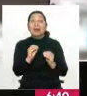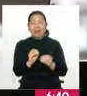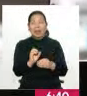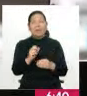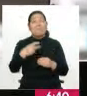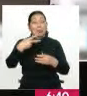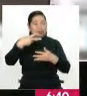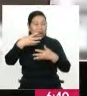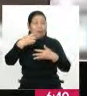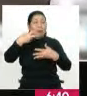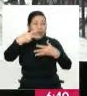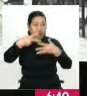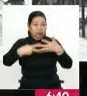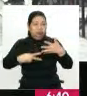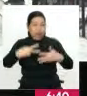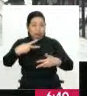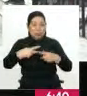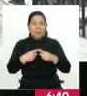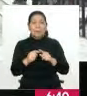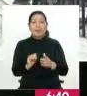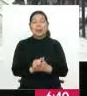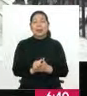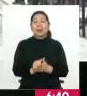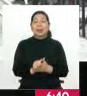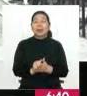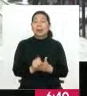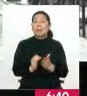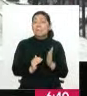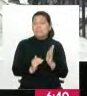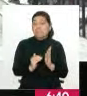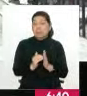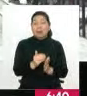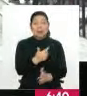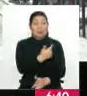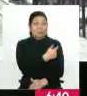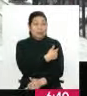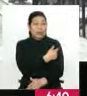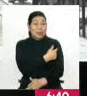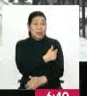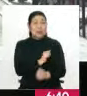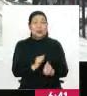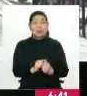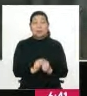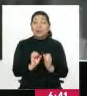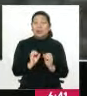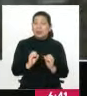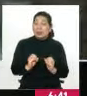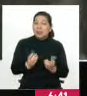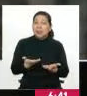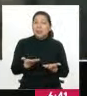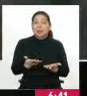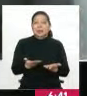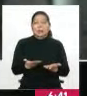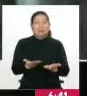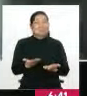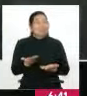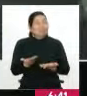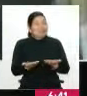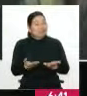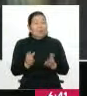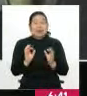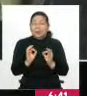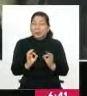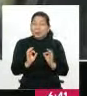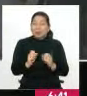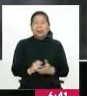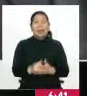variantes circulando en una comunidad. Y también la tasa baja de vacunación hace de que esto se vuelva